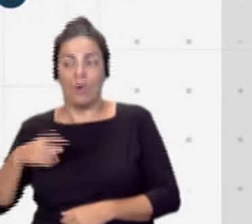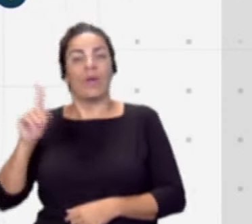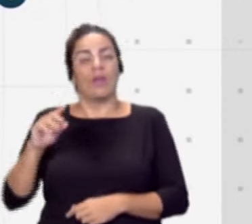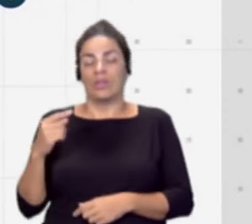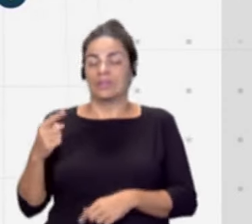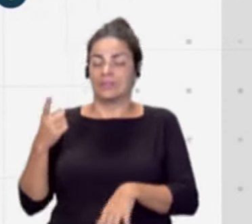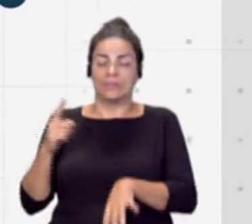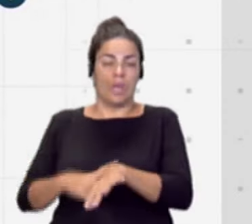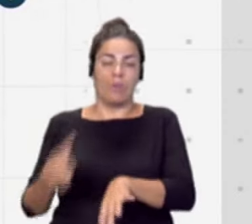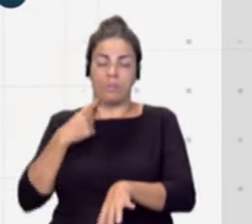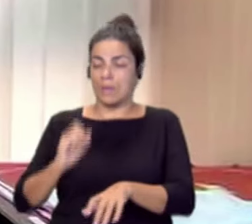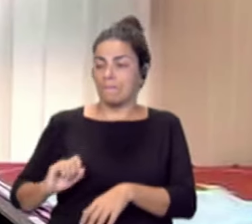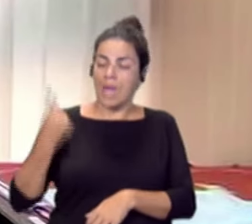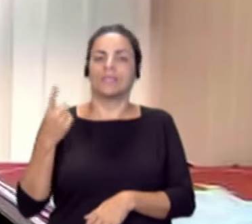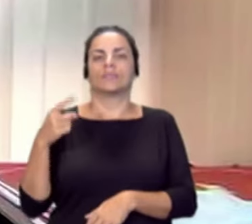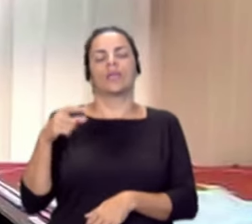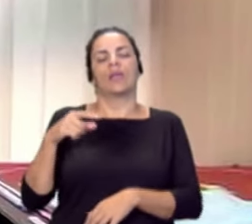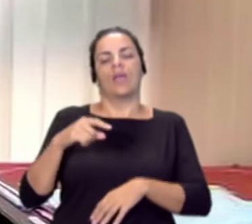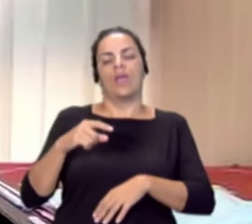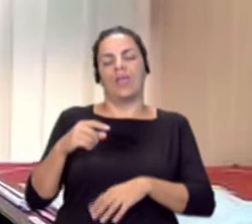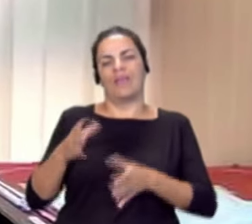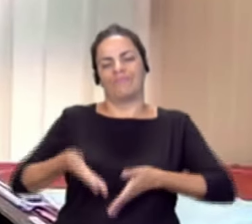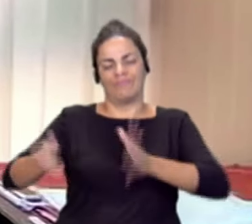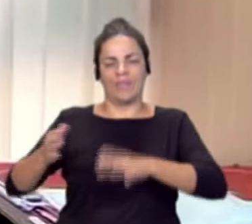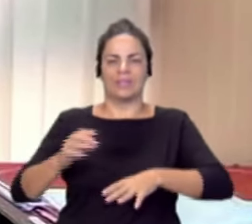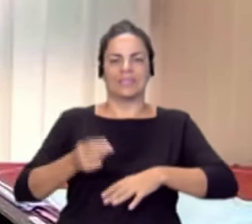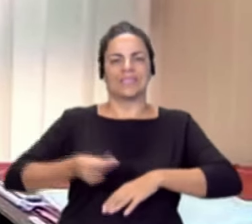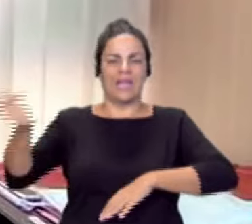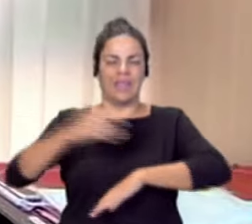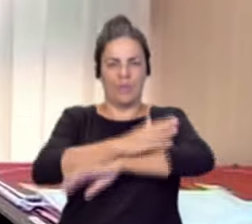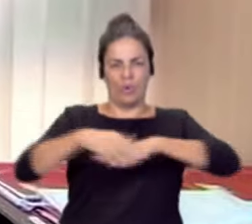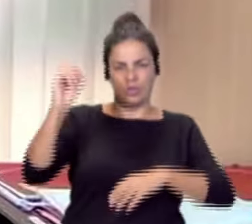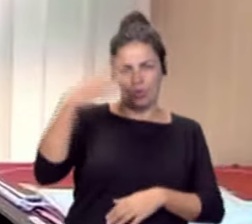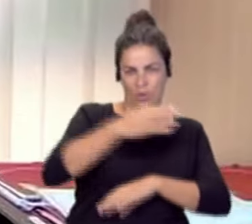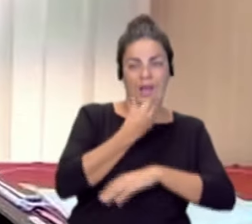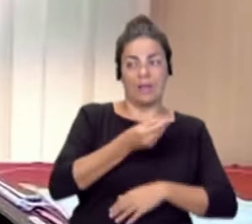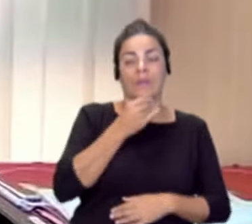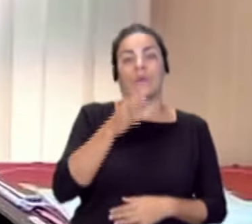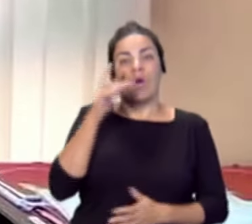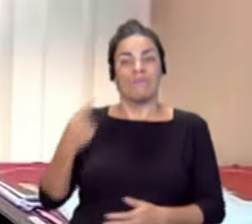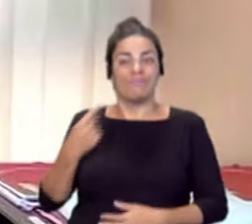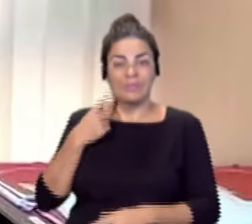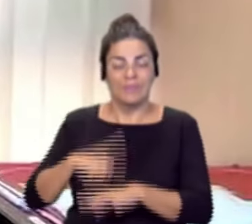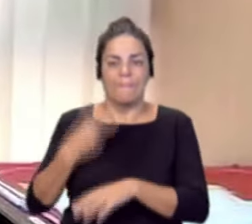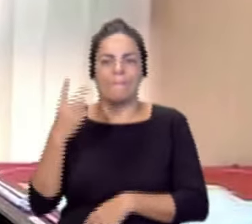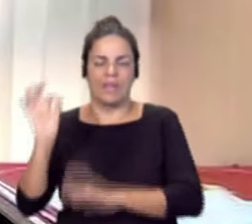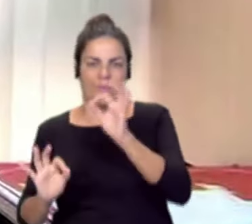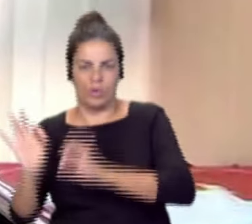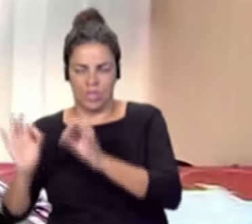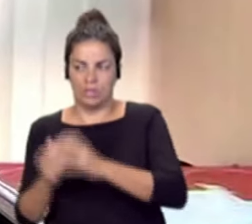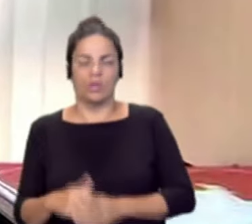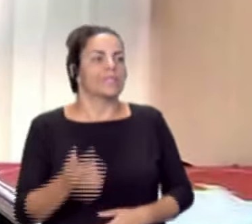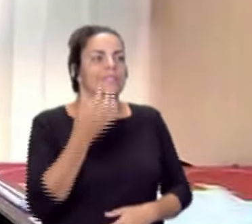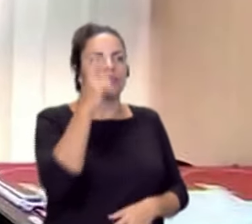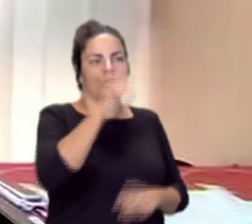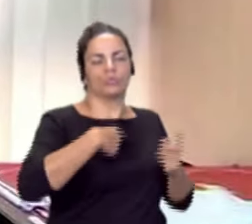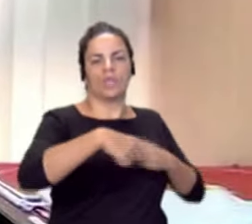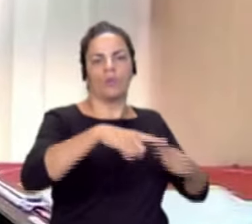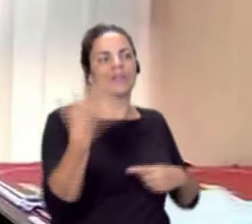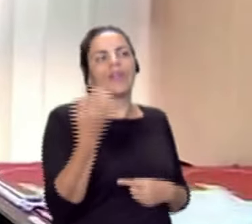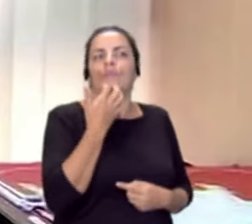Palmas, más de un 20%. Si un vehículo comercial tiene que realizar al menos 5 servicios diarios para mantener el umbral